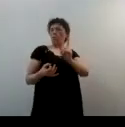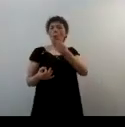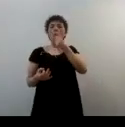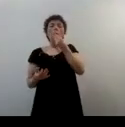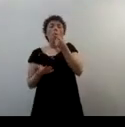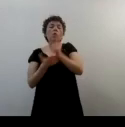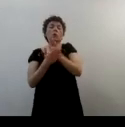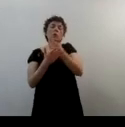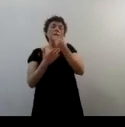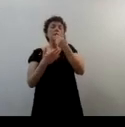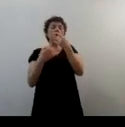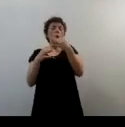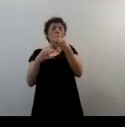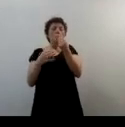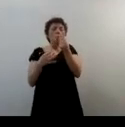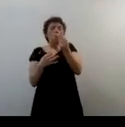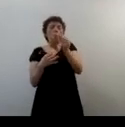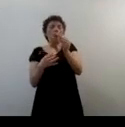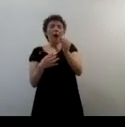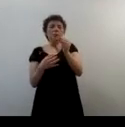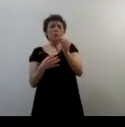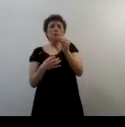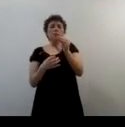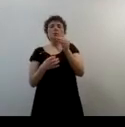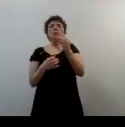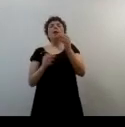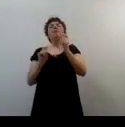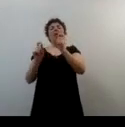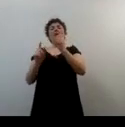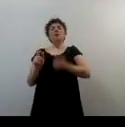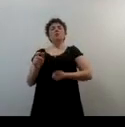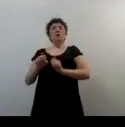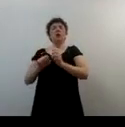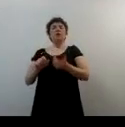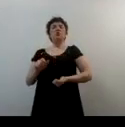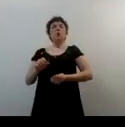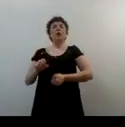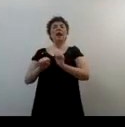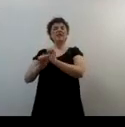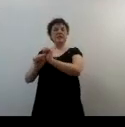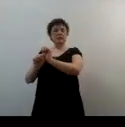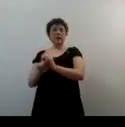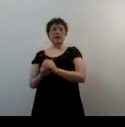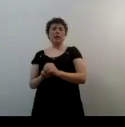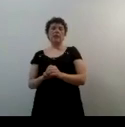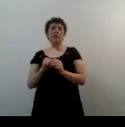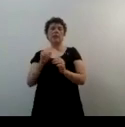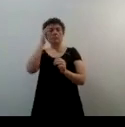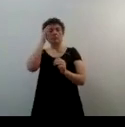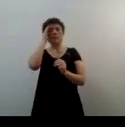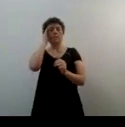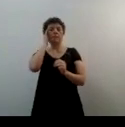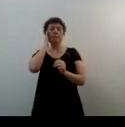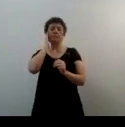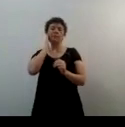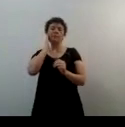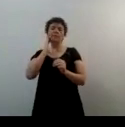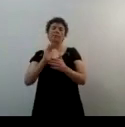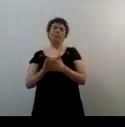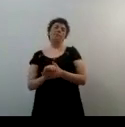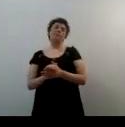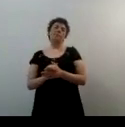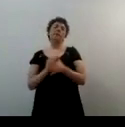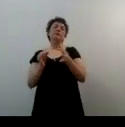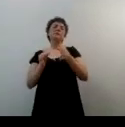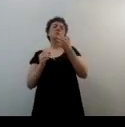más, tiene esos problemas de resistencia a la insulina. Pero claro, una cantidad más normal, o lo que siempre suelo poner es por